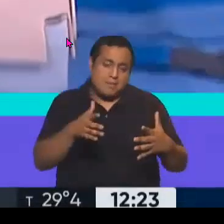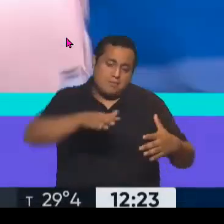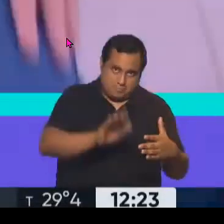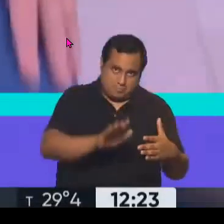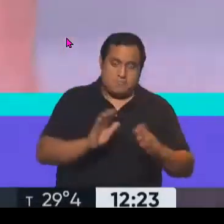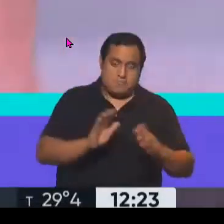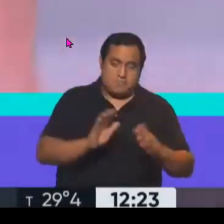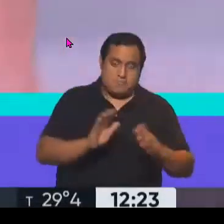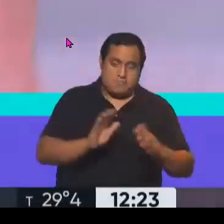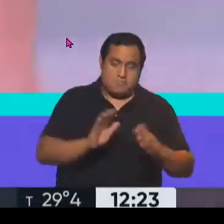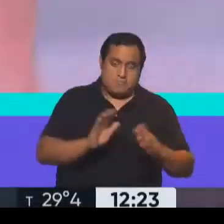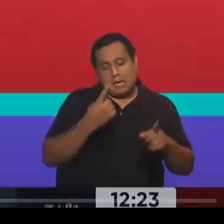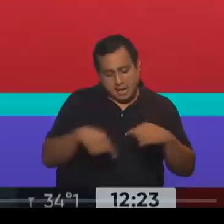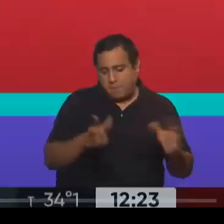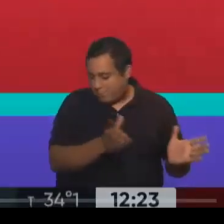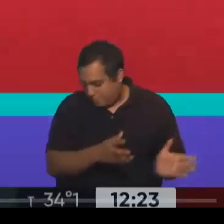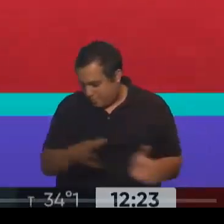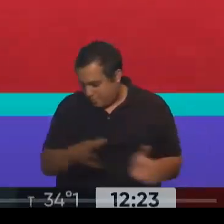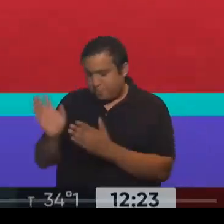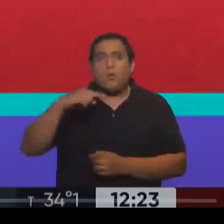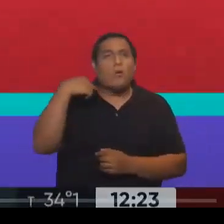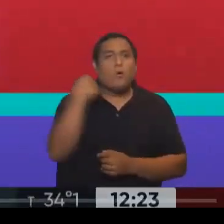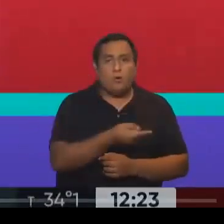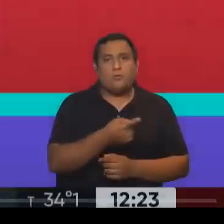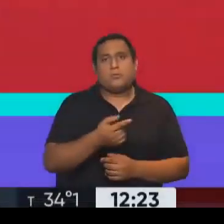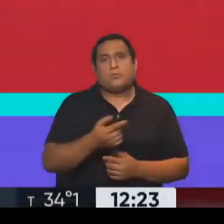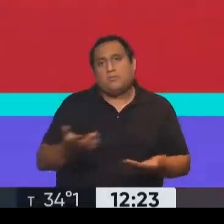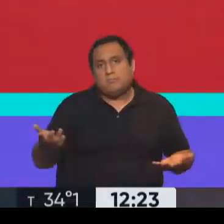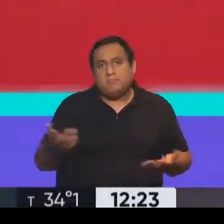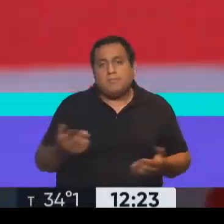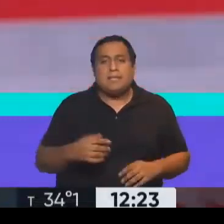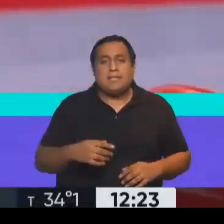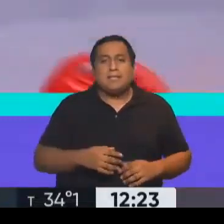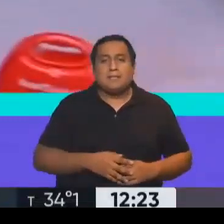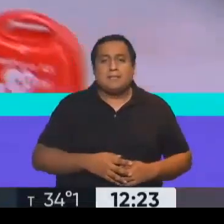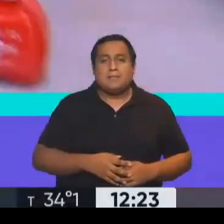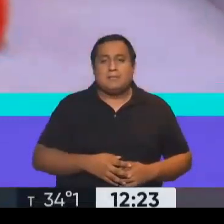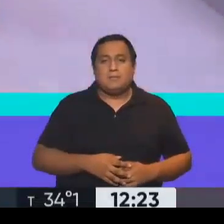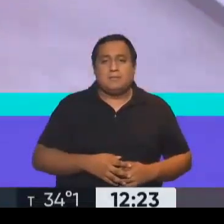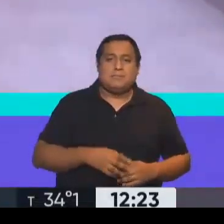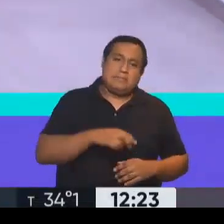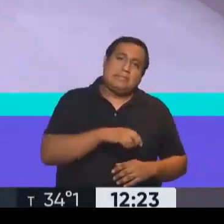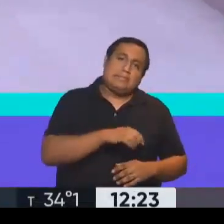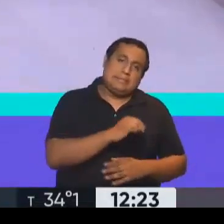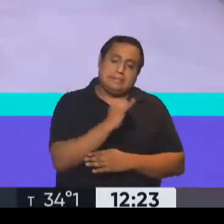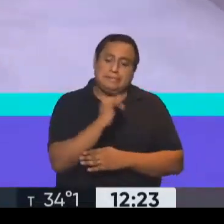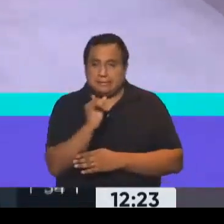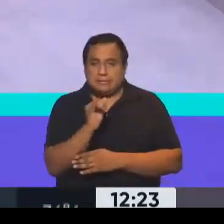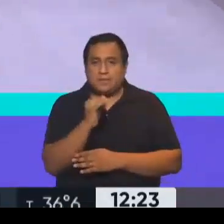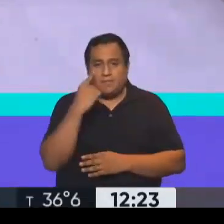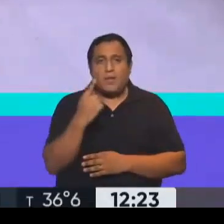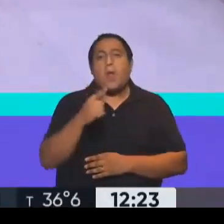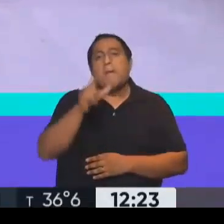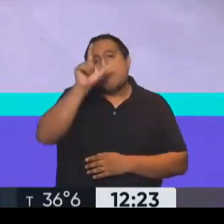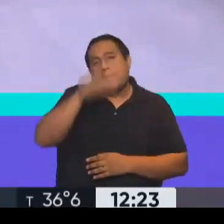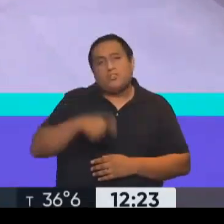persona. Mientras cambiamos también de maniquí, Vero, para justamente, y nosotros nos trasladamos unos pocos centímetros para ver el